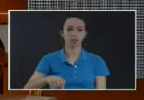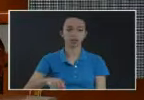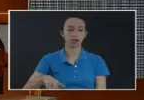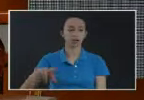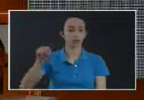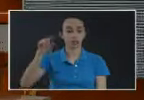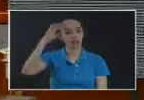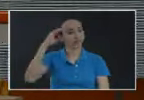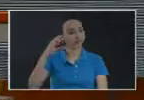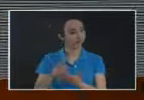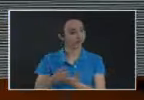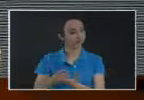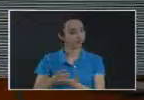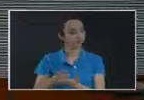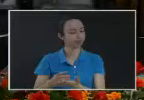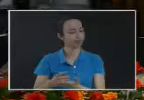ya no crees, ¿va?